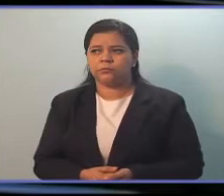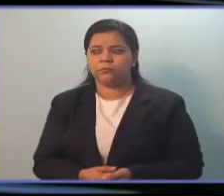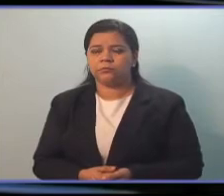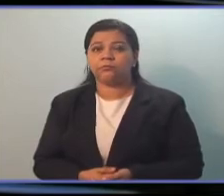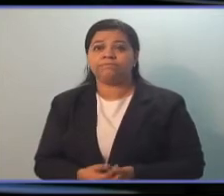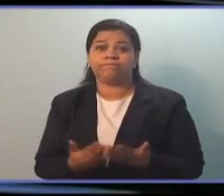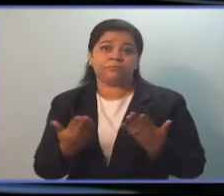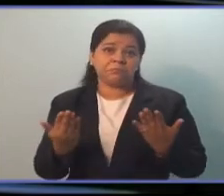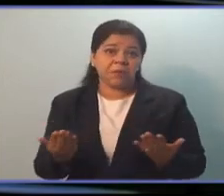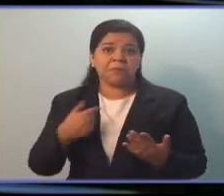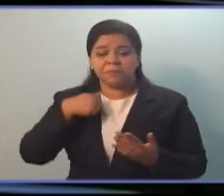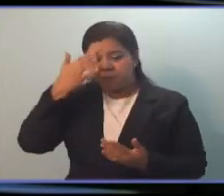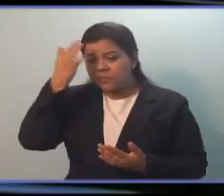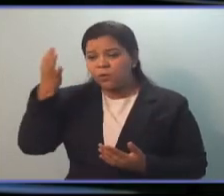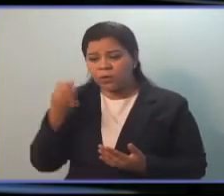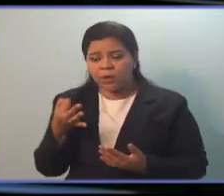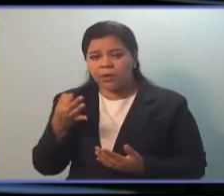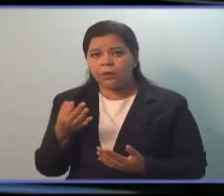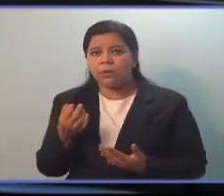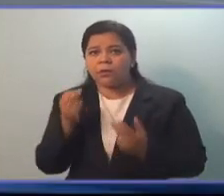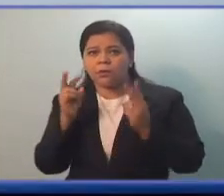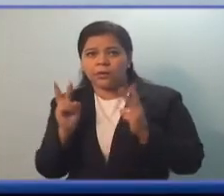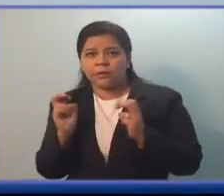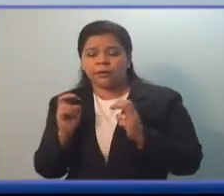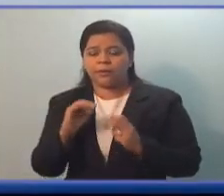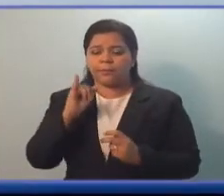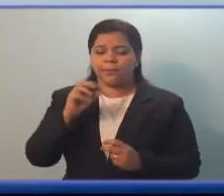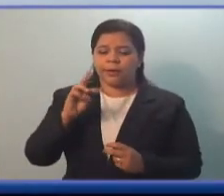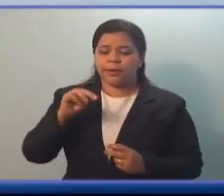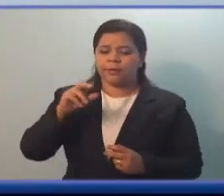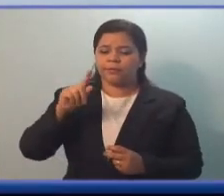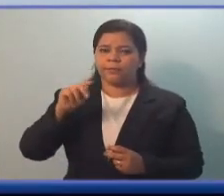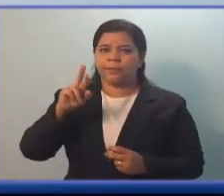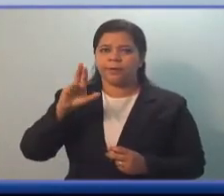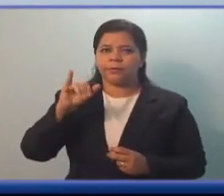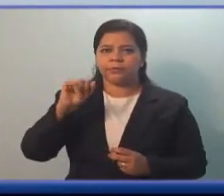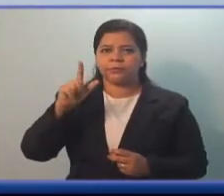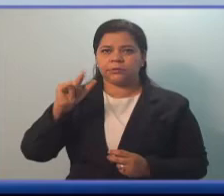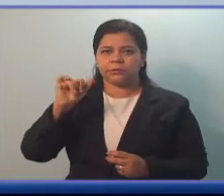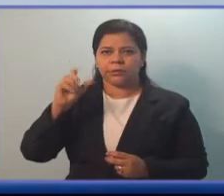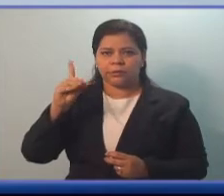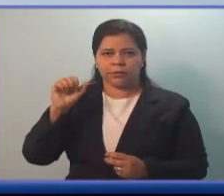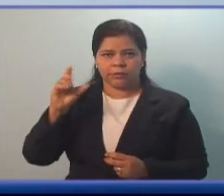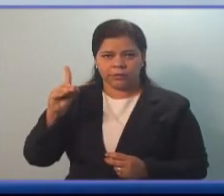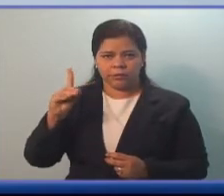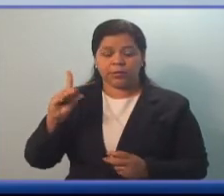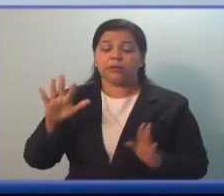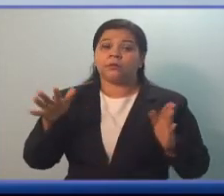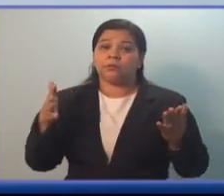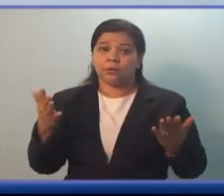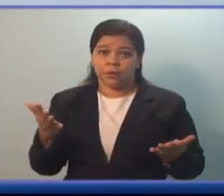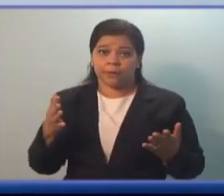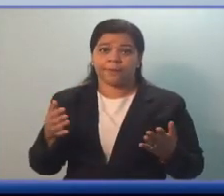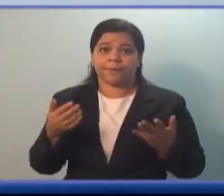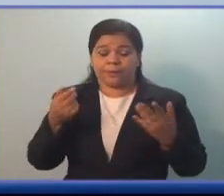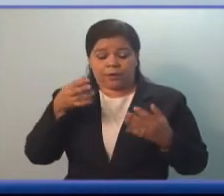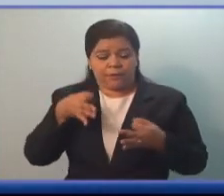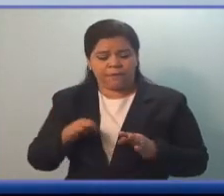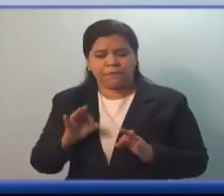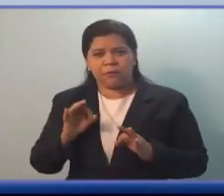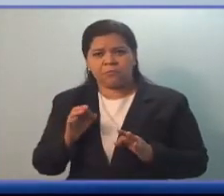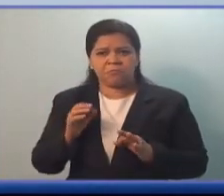Yo creo que eso tiene que ver precisamente con la imparcialidad y la independencia, porque muchas veces de manera directa o indirecta se puede